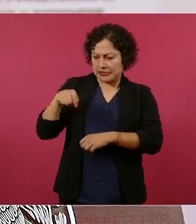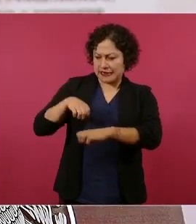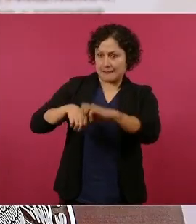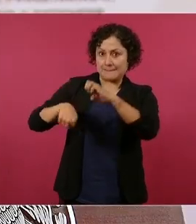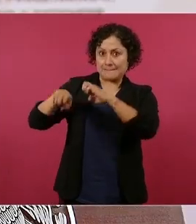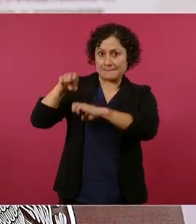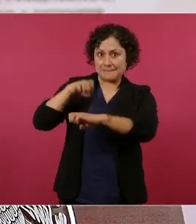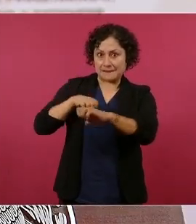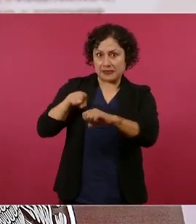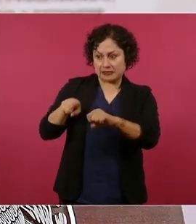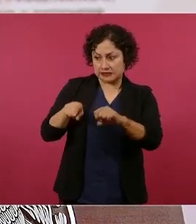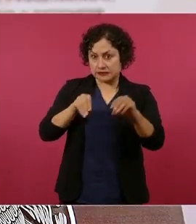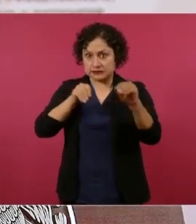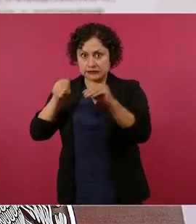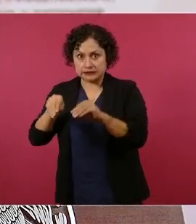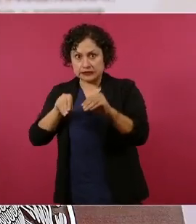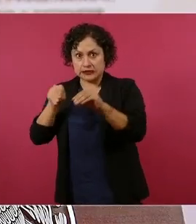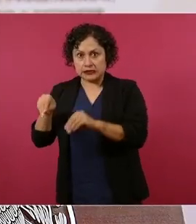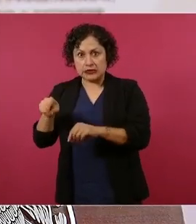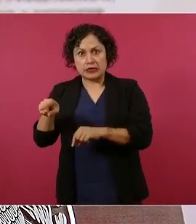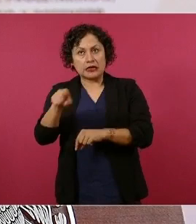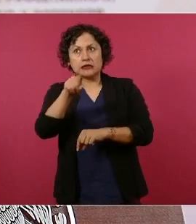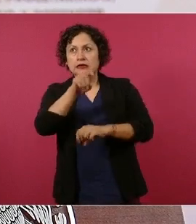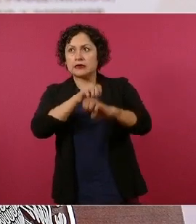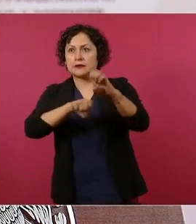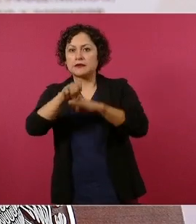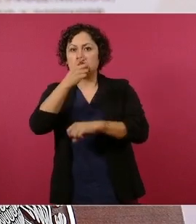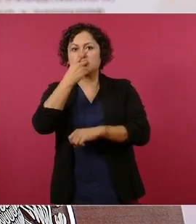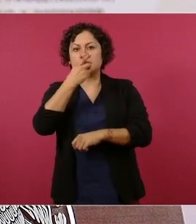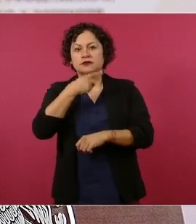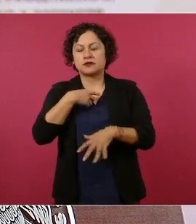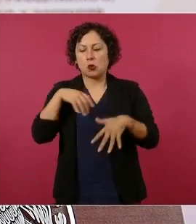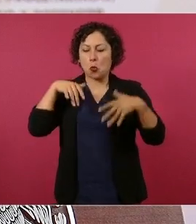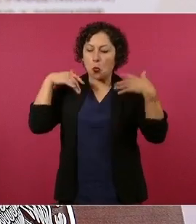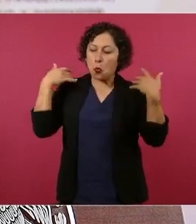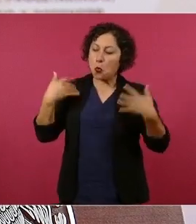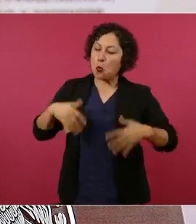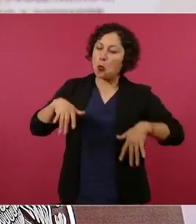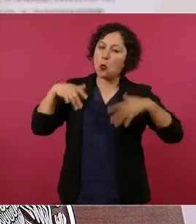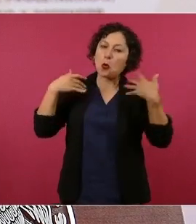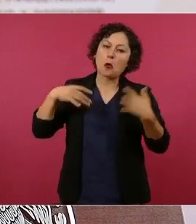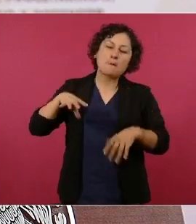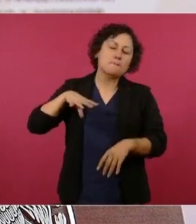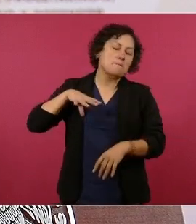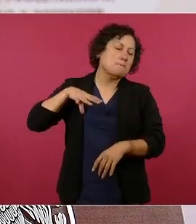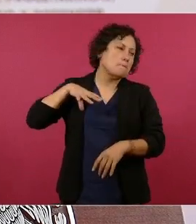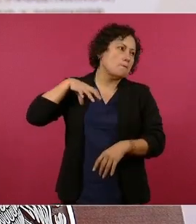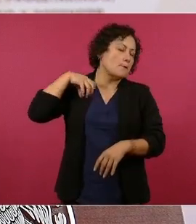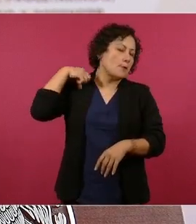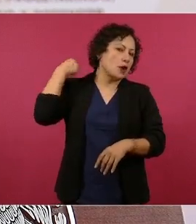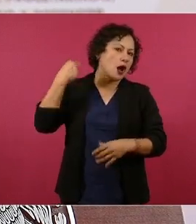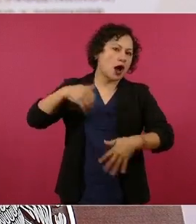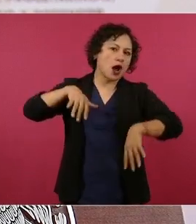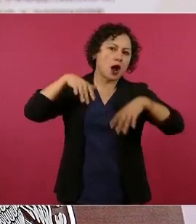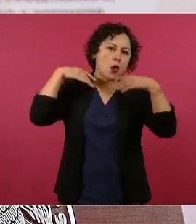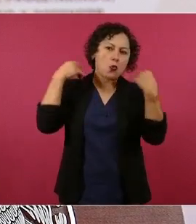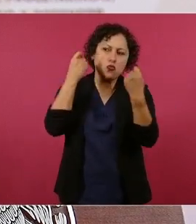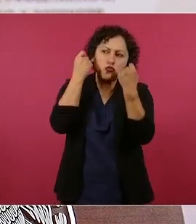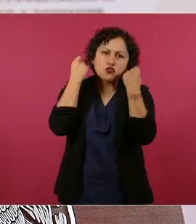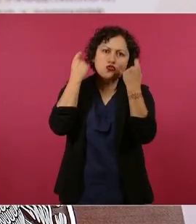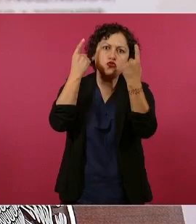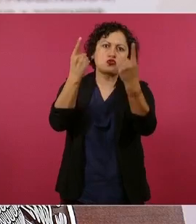dicen permanentemente. Es un esfuerzo extraordinario. No se hubiera podido lograr